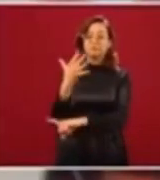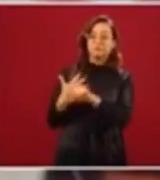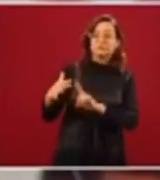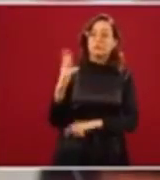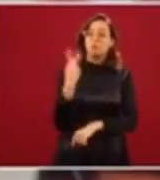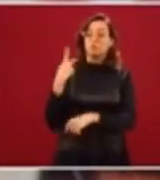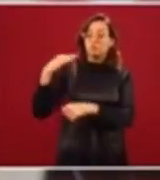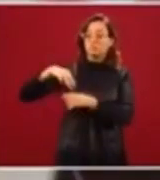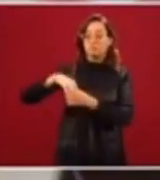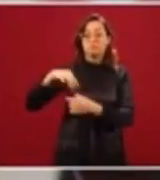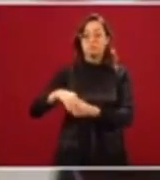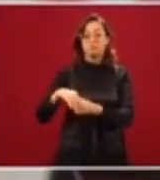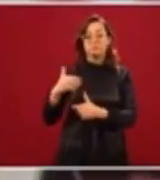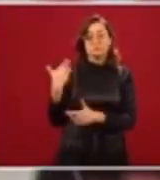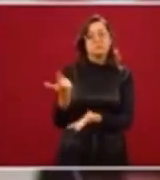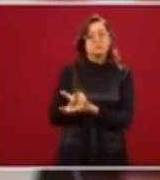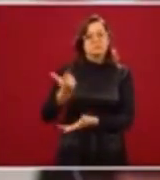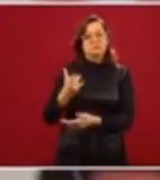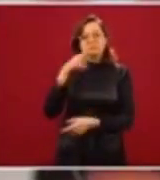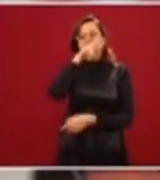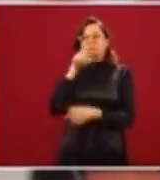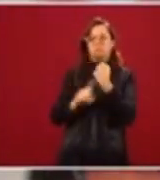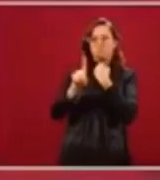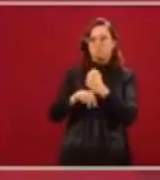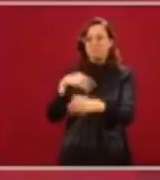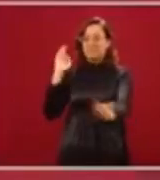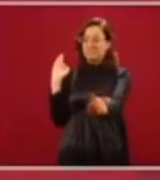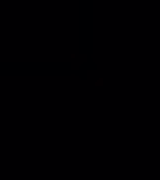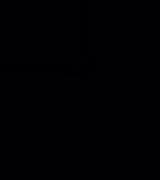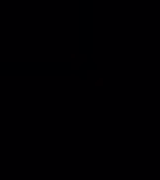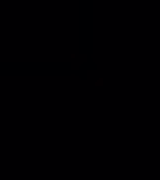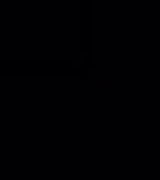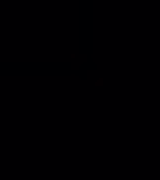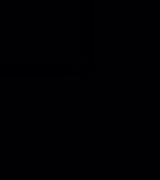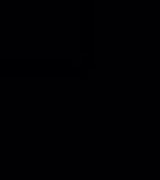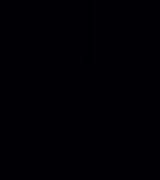caliente el ambiente político electoral y se va a ir calentando más porque vienen las elecciones.